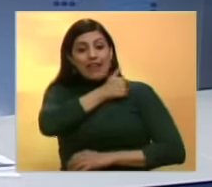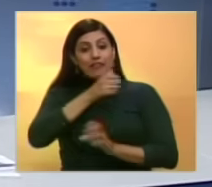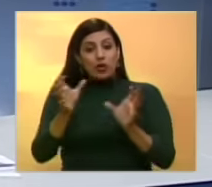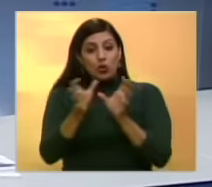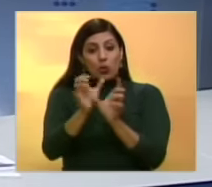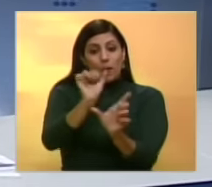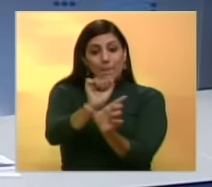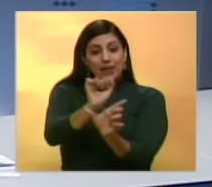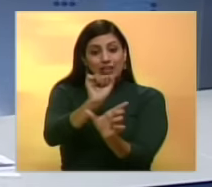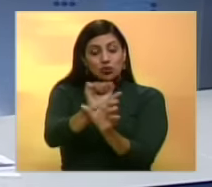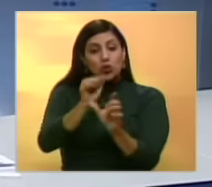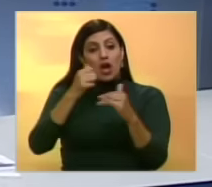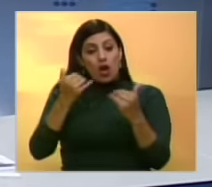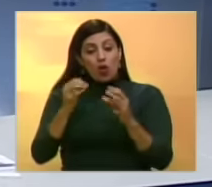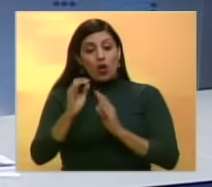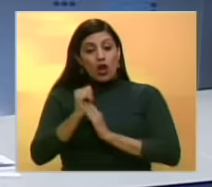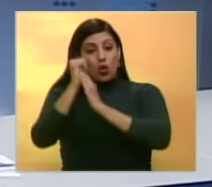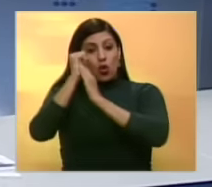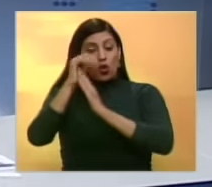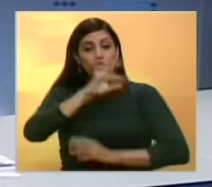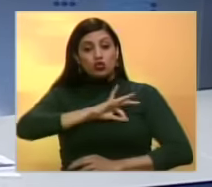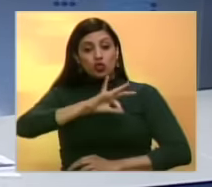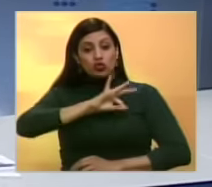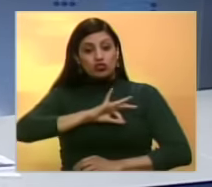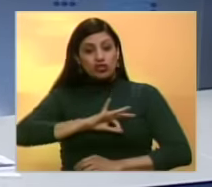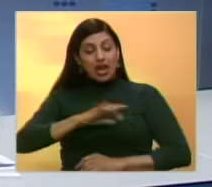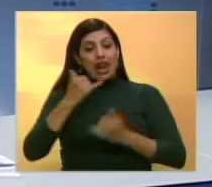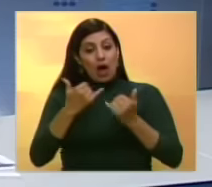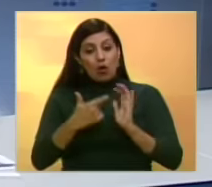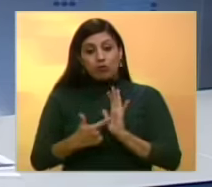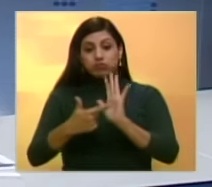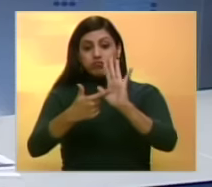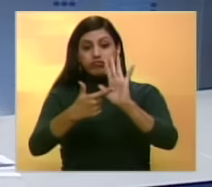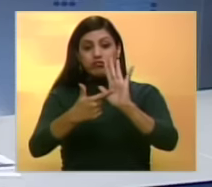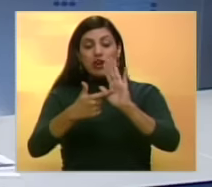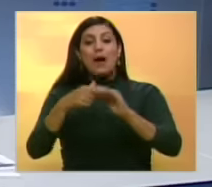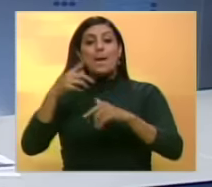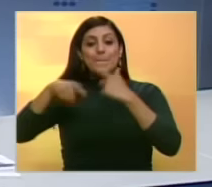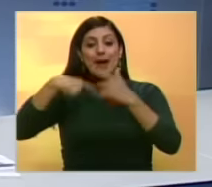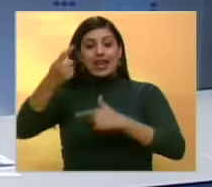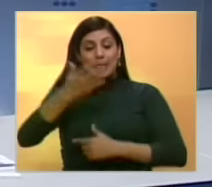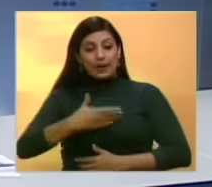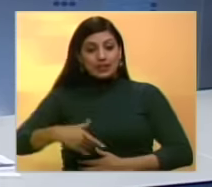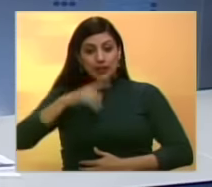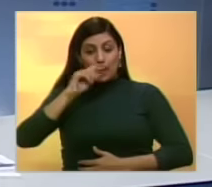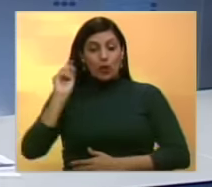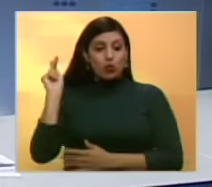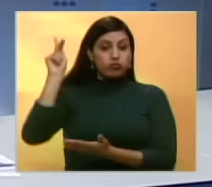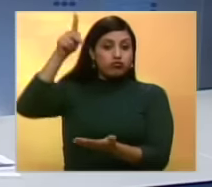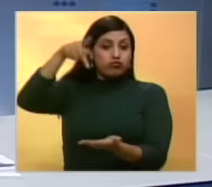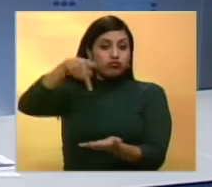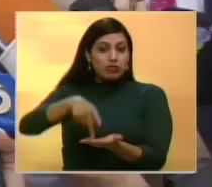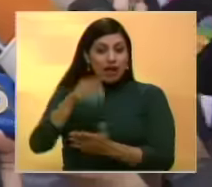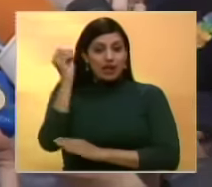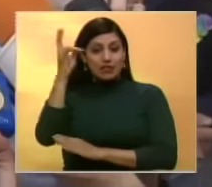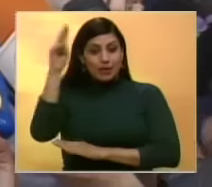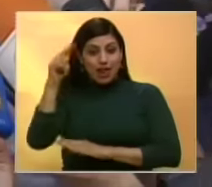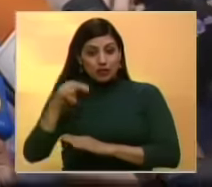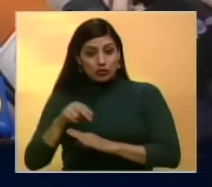nacional aseguró que los logros sociales serán destacados en el mensaje anual por el presidente maduro cuando asista este viernes al parlamento